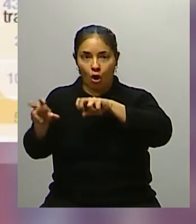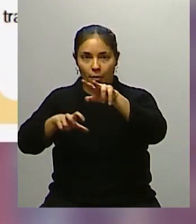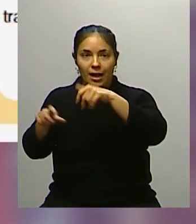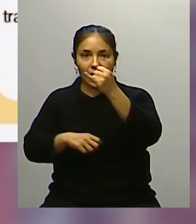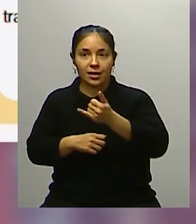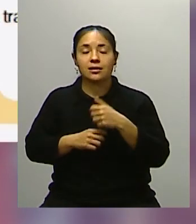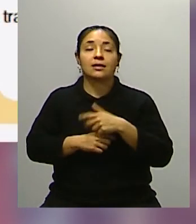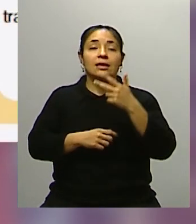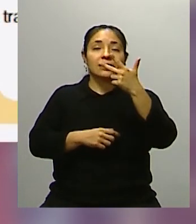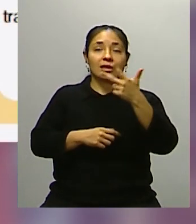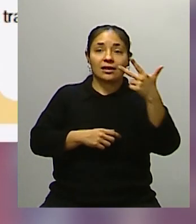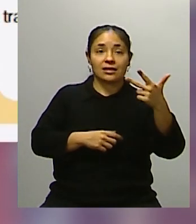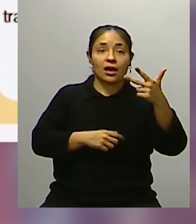Y